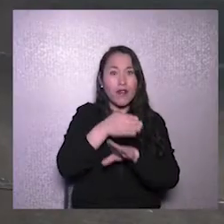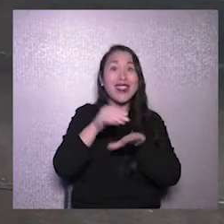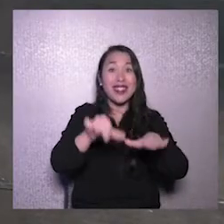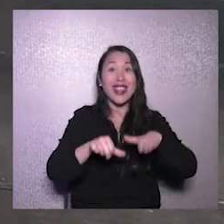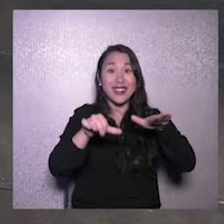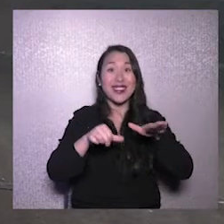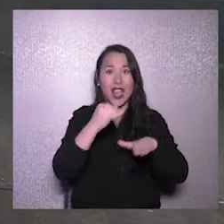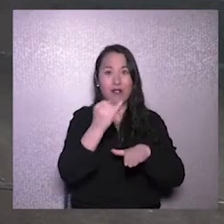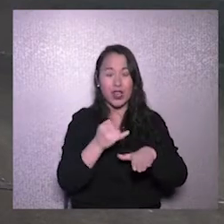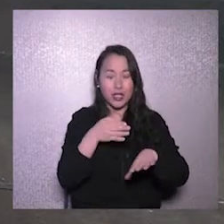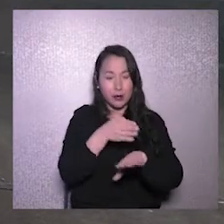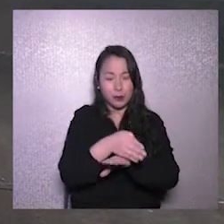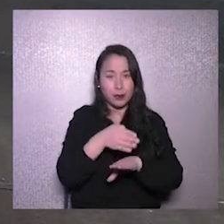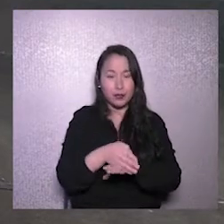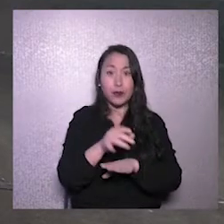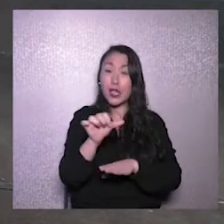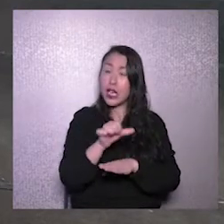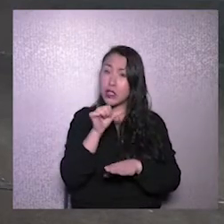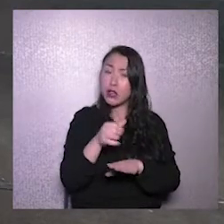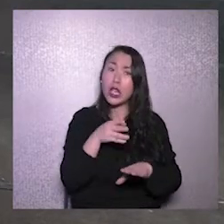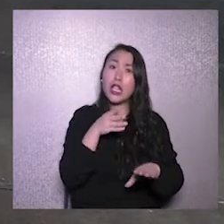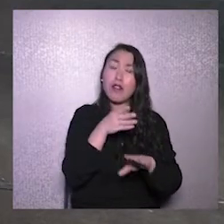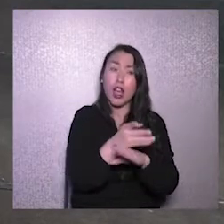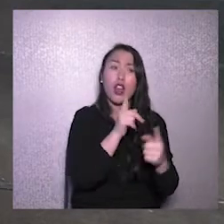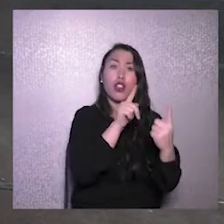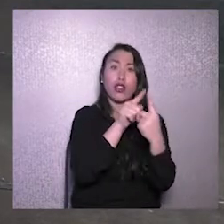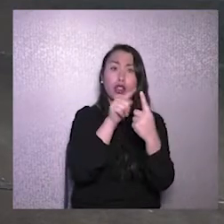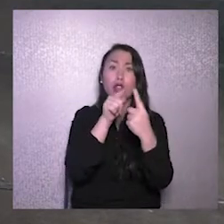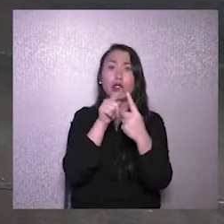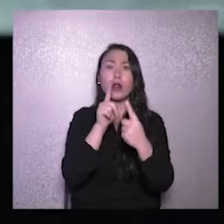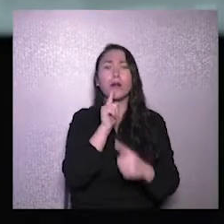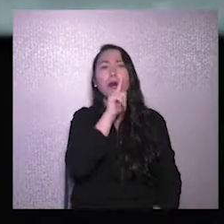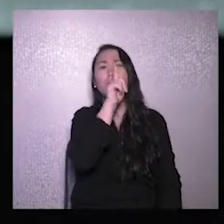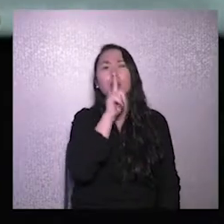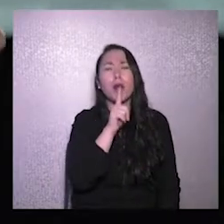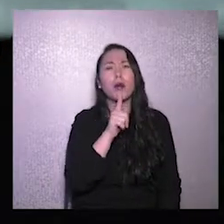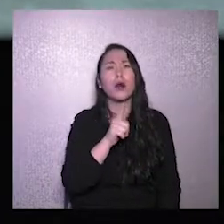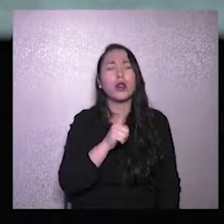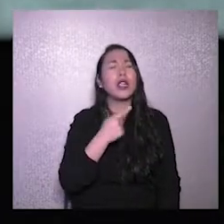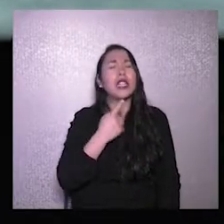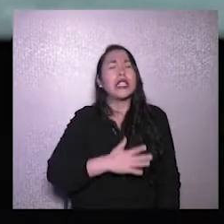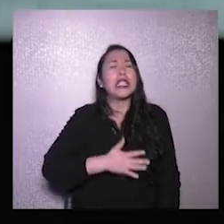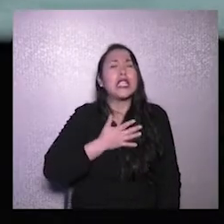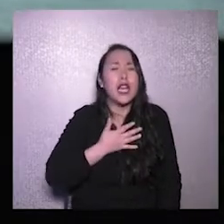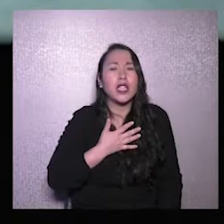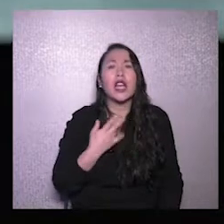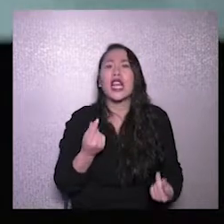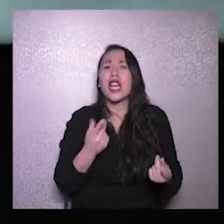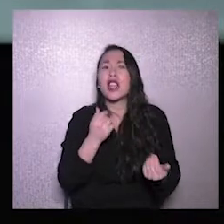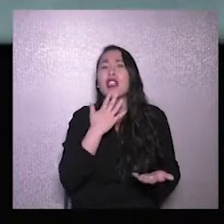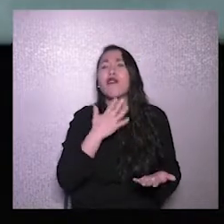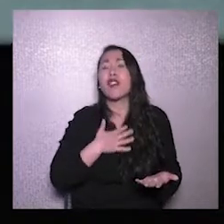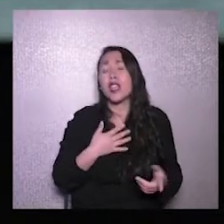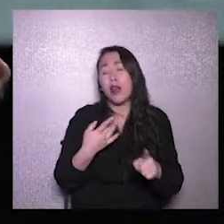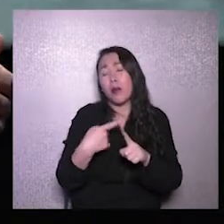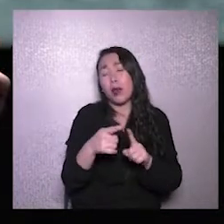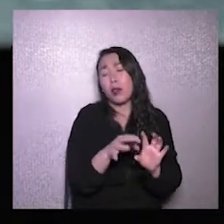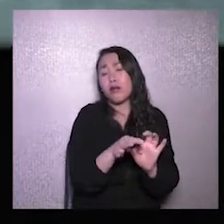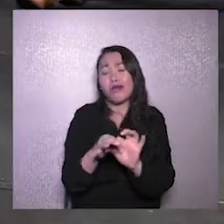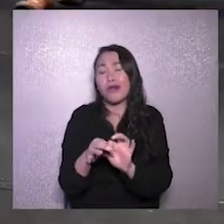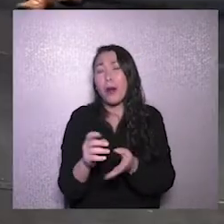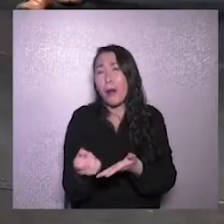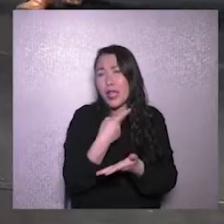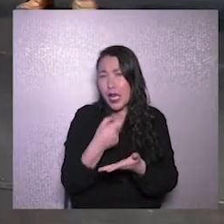Y en esos 16 puntos de contacto, donde nosotros le preguntamos por sus síntomas, por su calidad de vida, por efectos adversos de